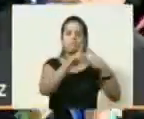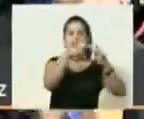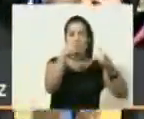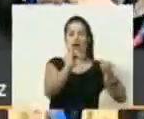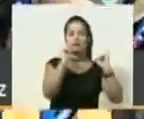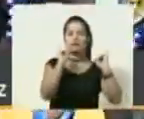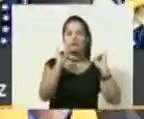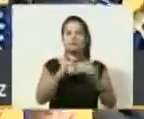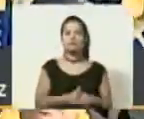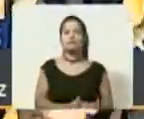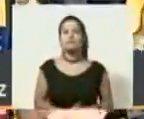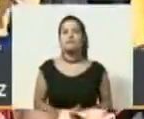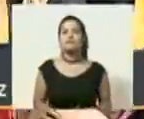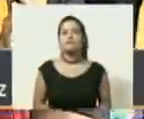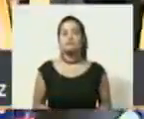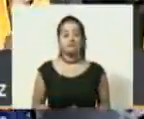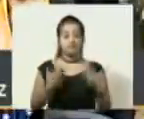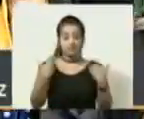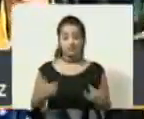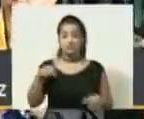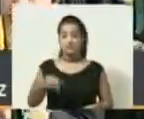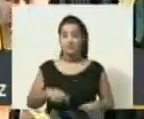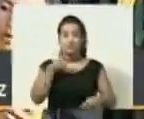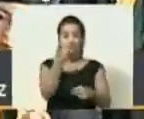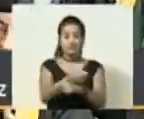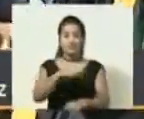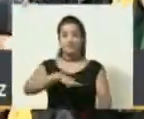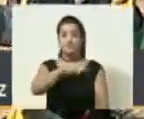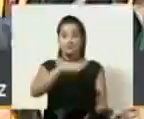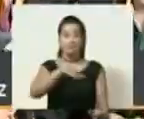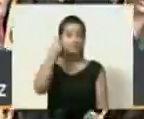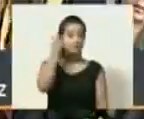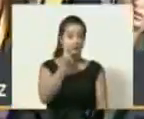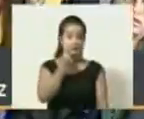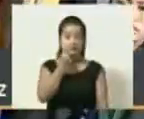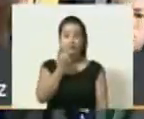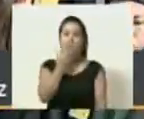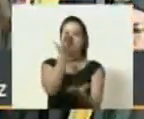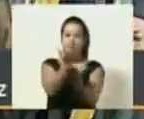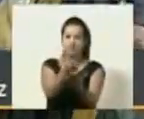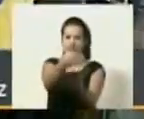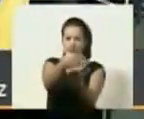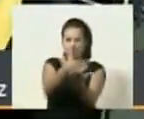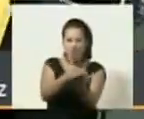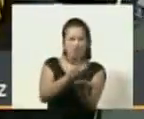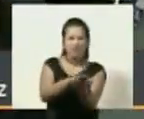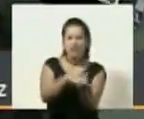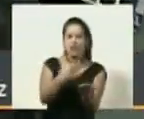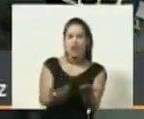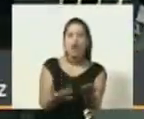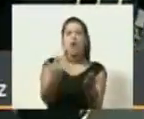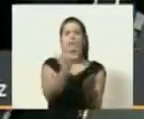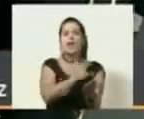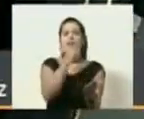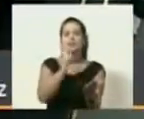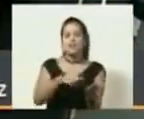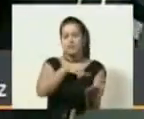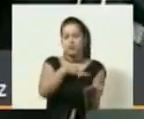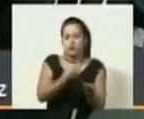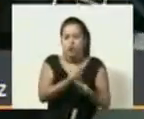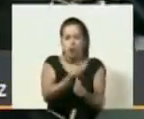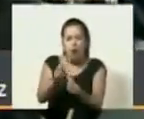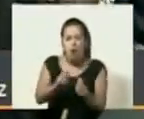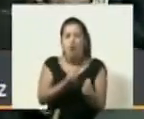En nuestra condición de triunfadores de la misión Sucre, proponemos hacer de la universidad esencia misionera de las